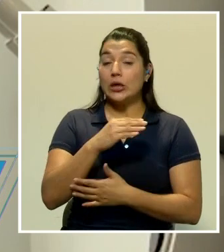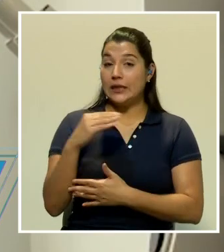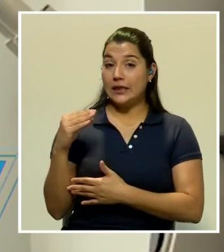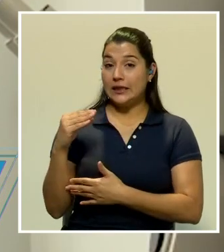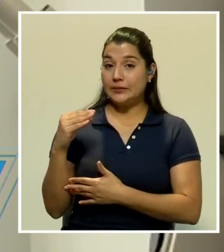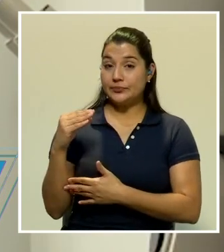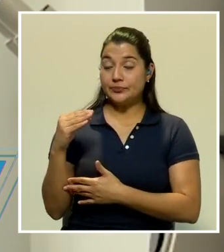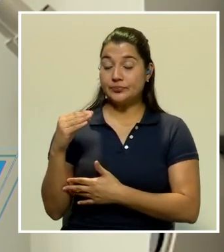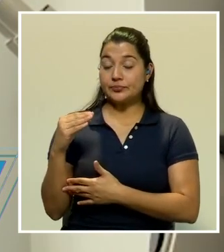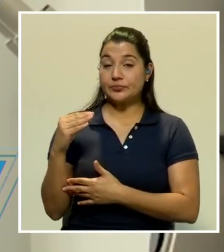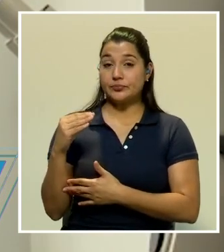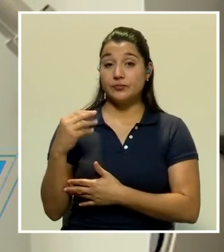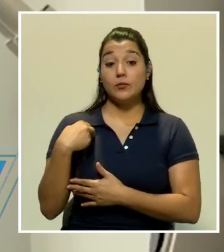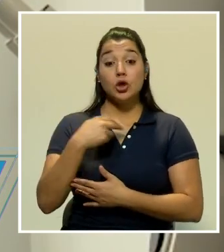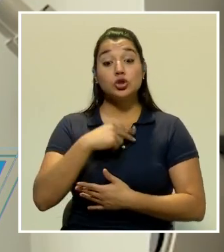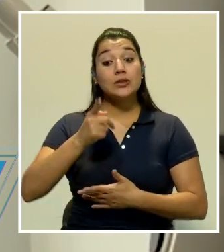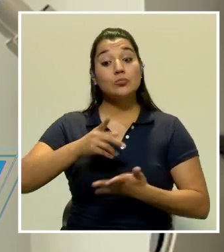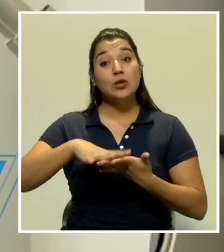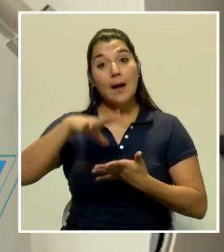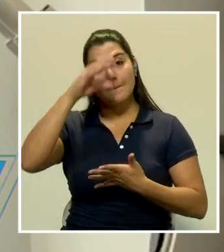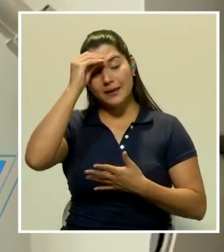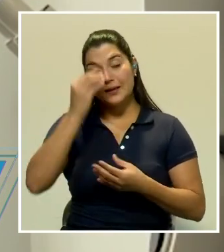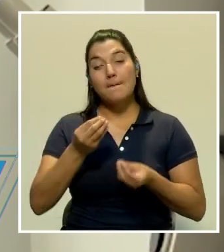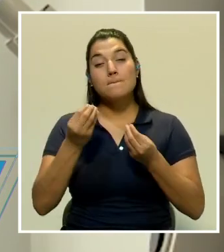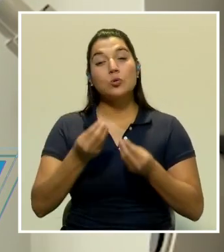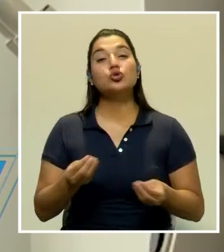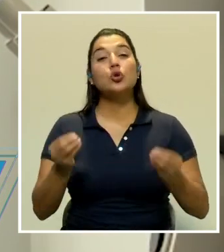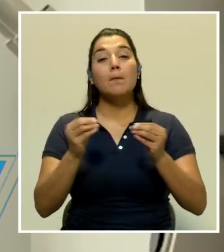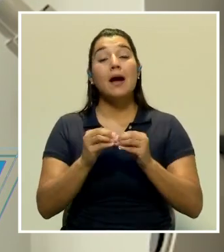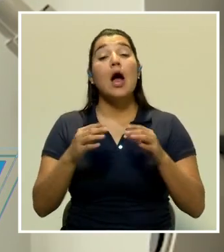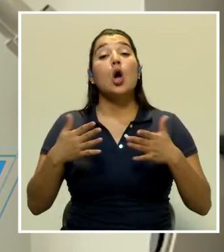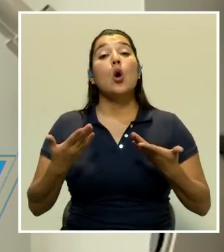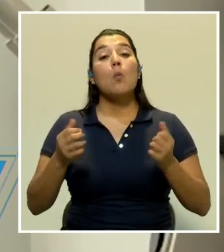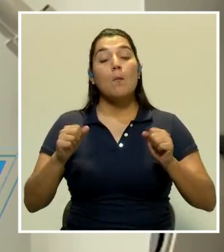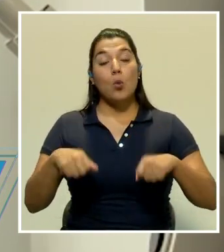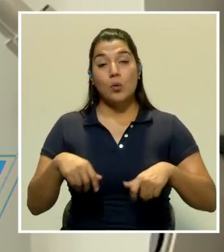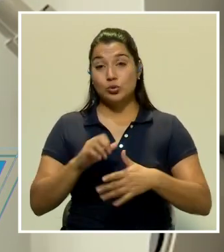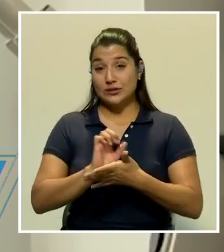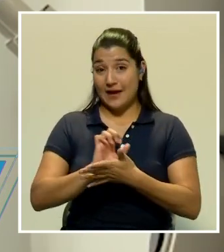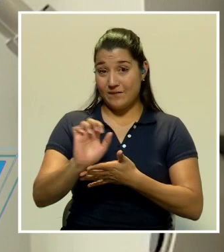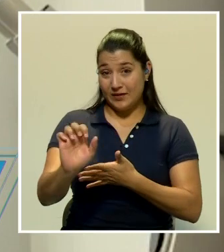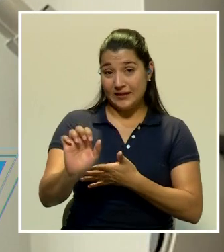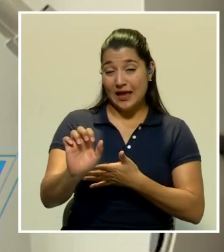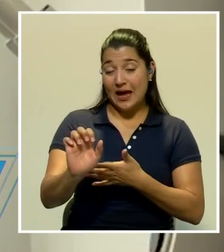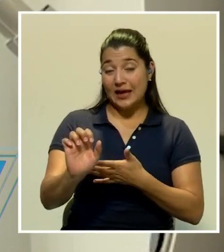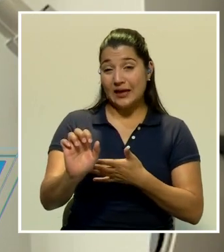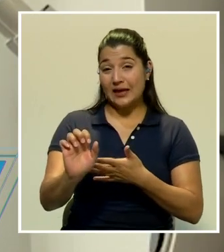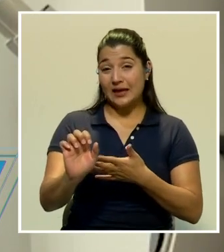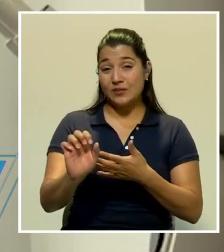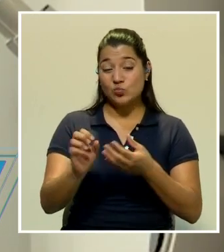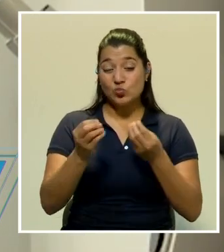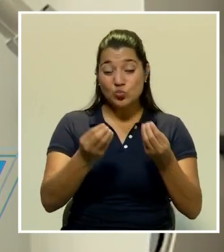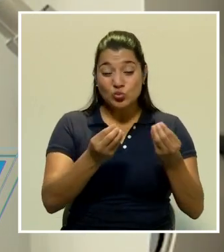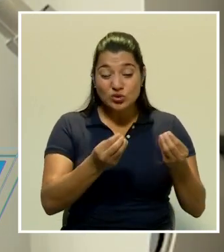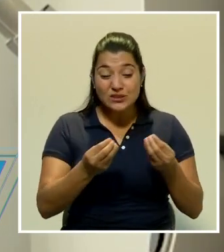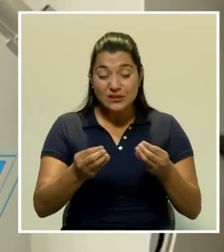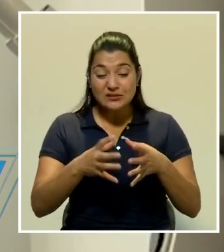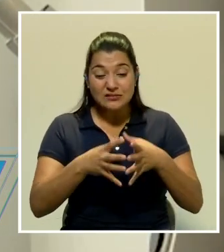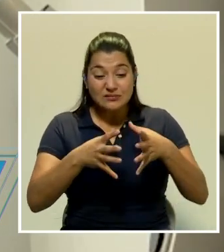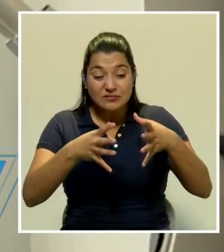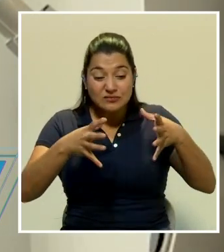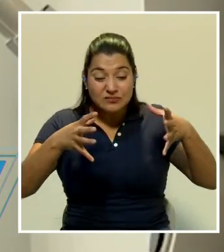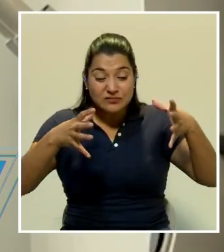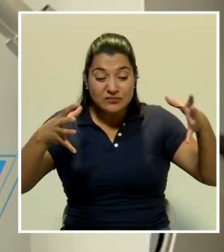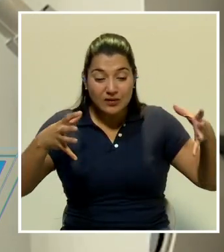y tenemos que aprender mucho más cómo evitar tantos enfermos y tantas muertes.